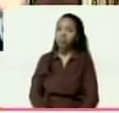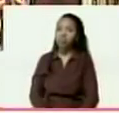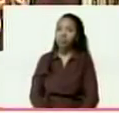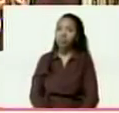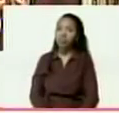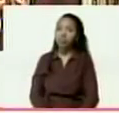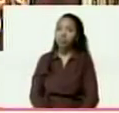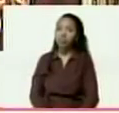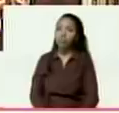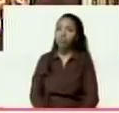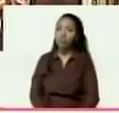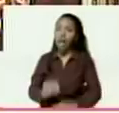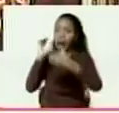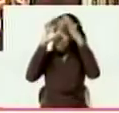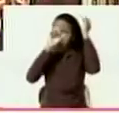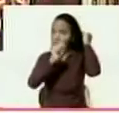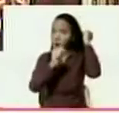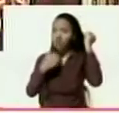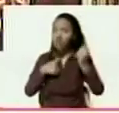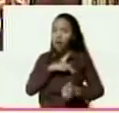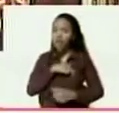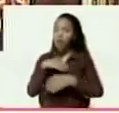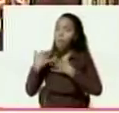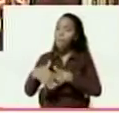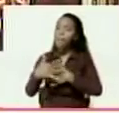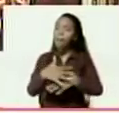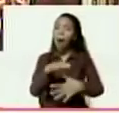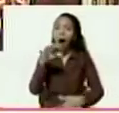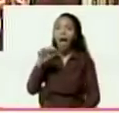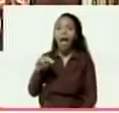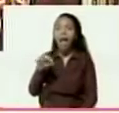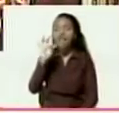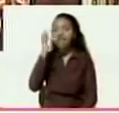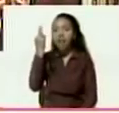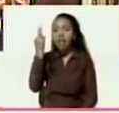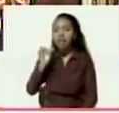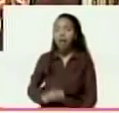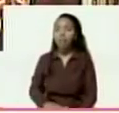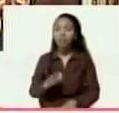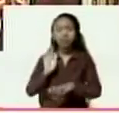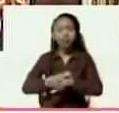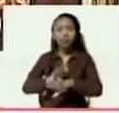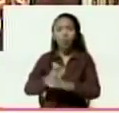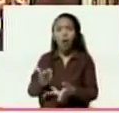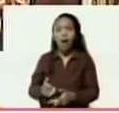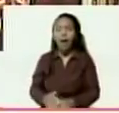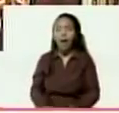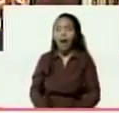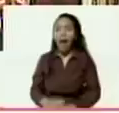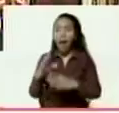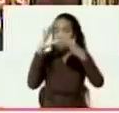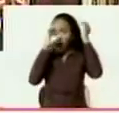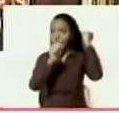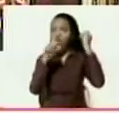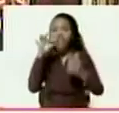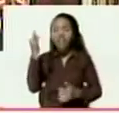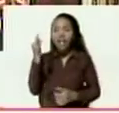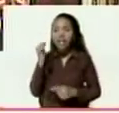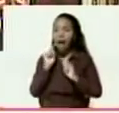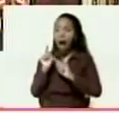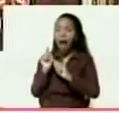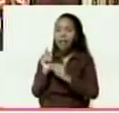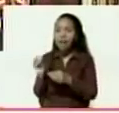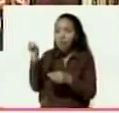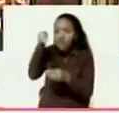Al embajador nuestro marchando en París. Porque el embajador de Francia en Venezuela se ha